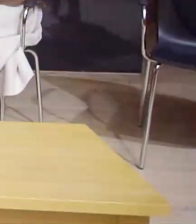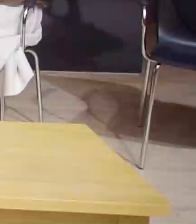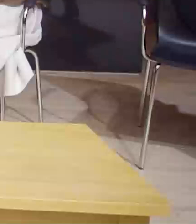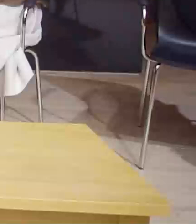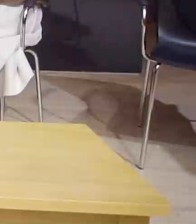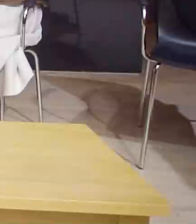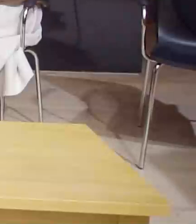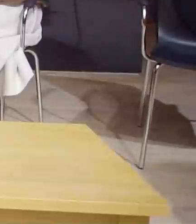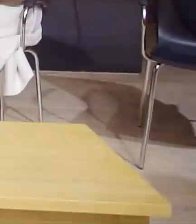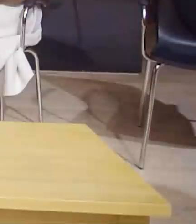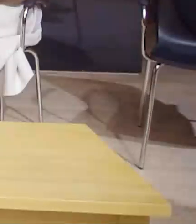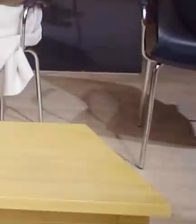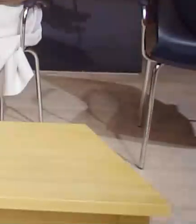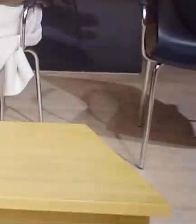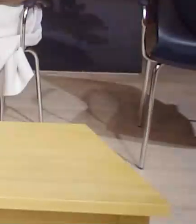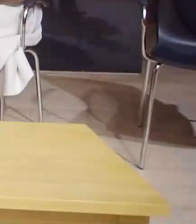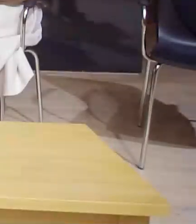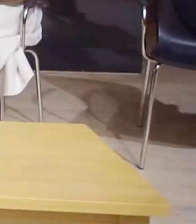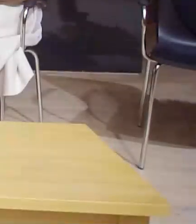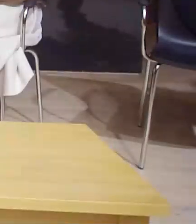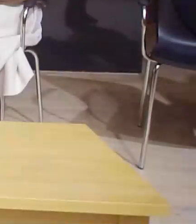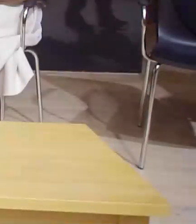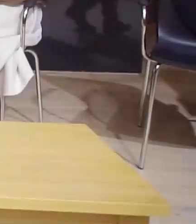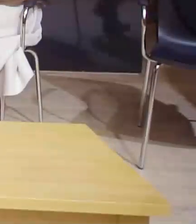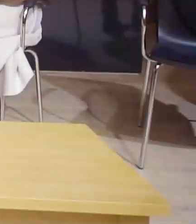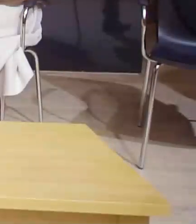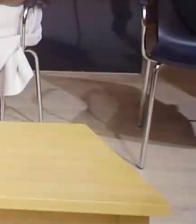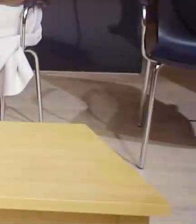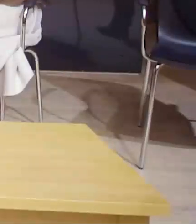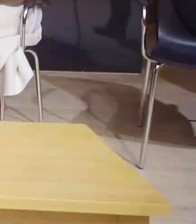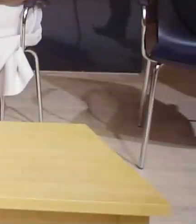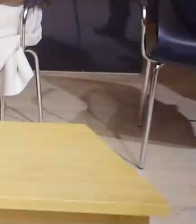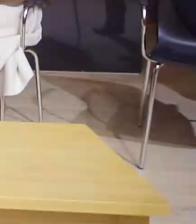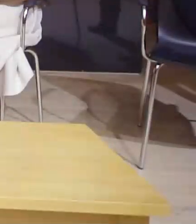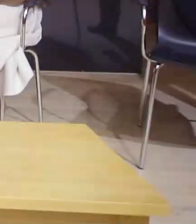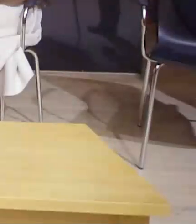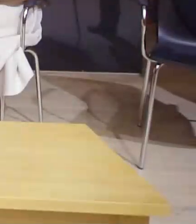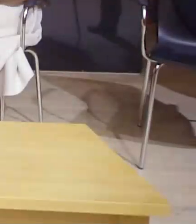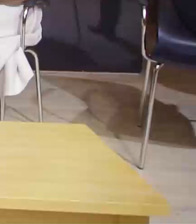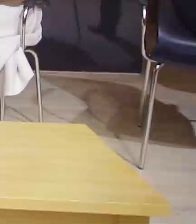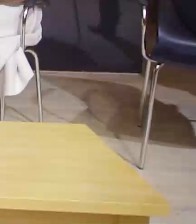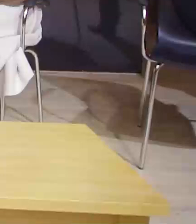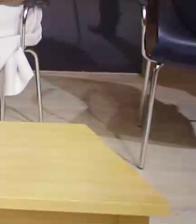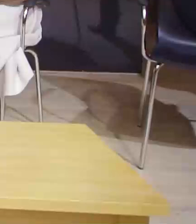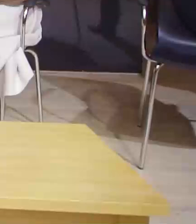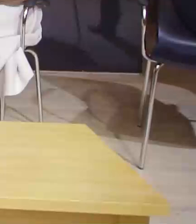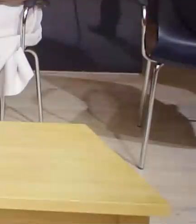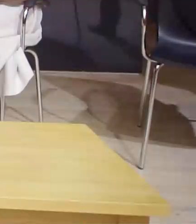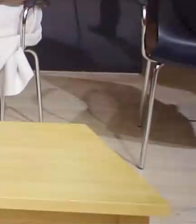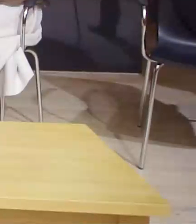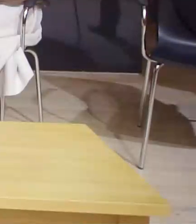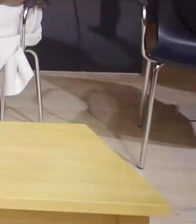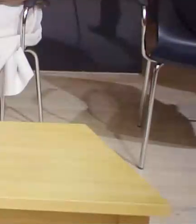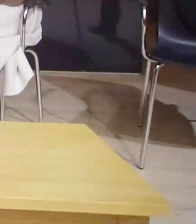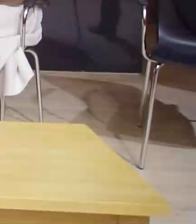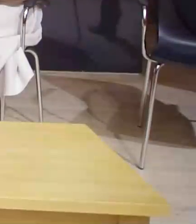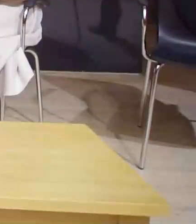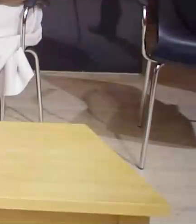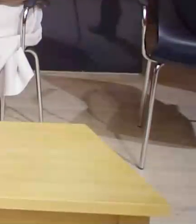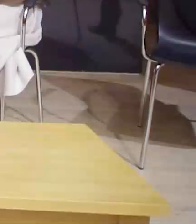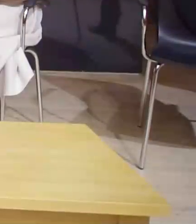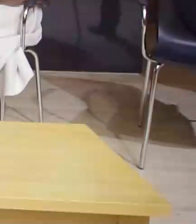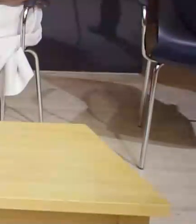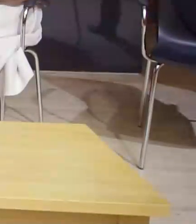Bueno, para hacer como 3 puntos. El primero que me dijiste, ¿cómo impactamos el metro directamente con acciones culturales? En mi